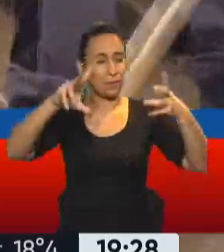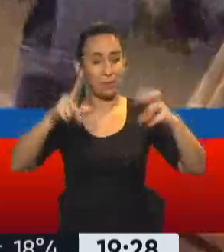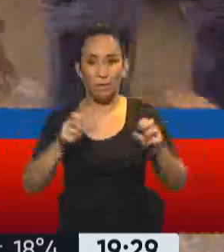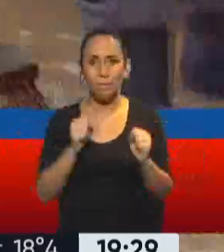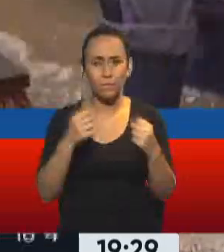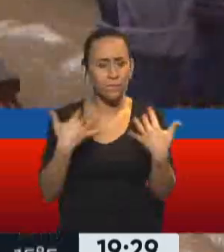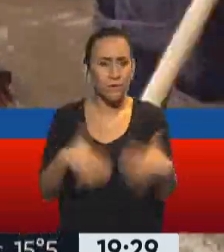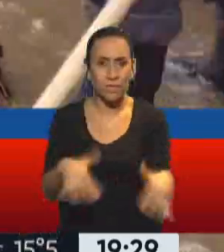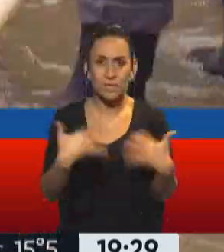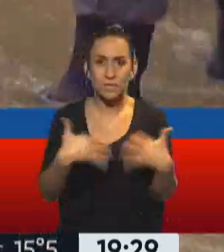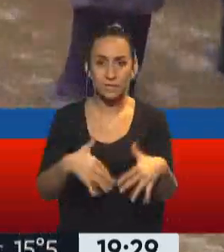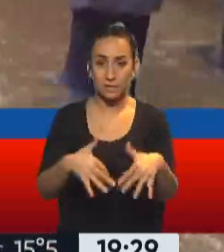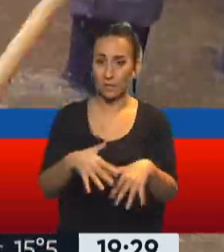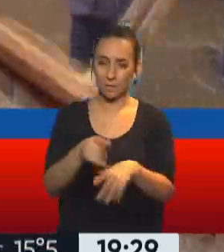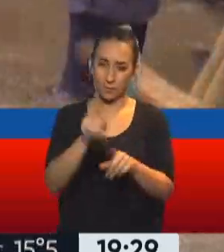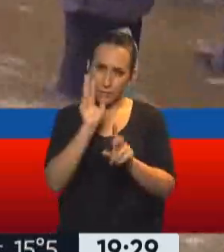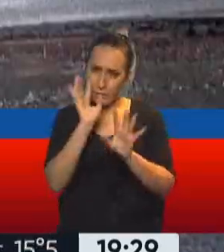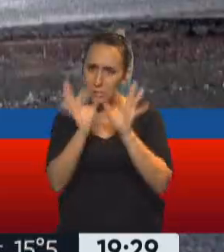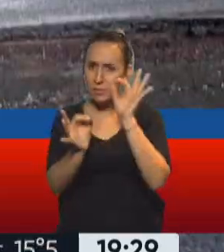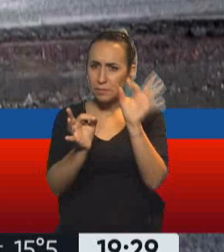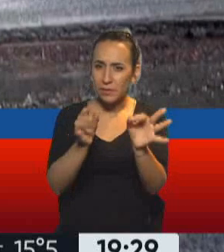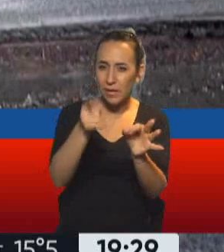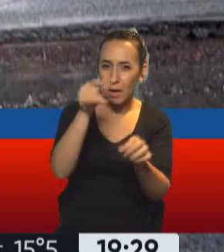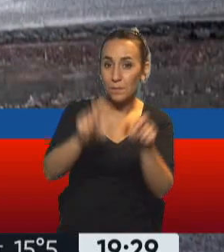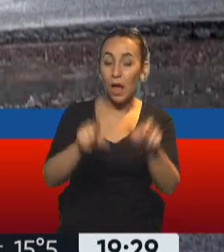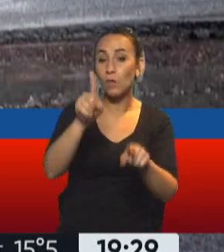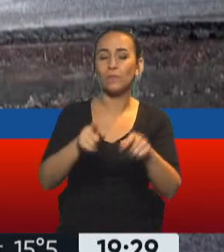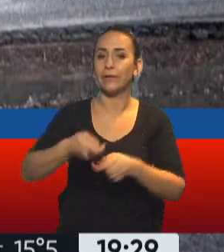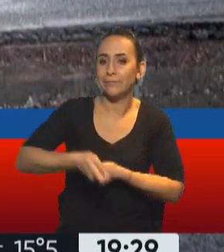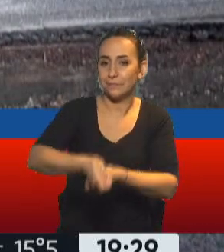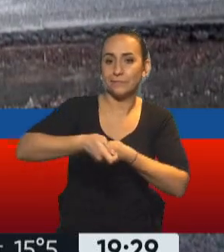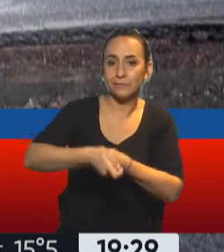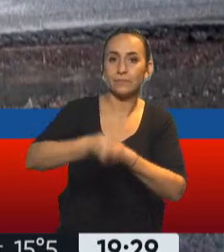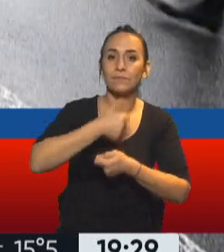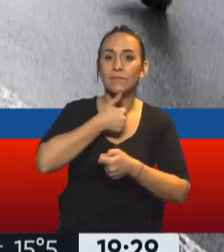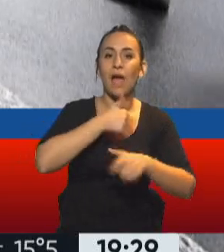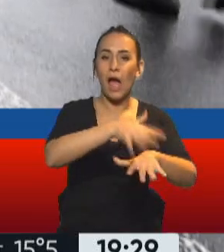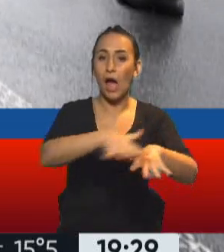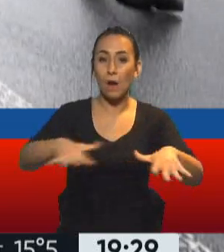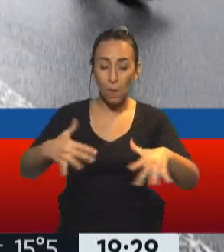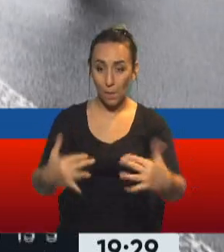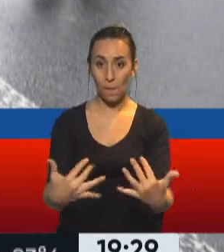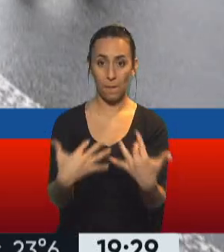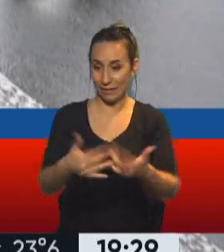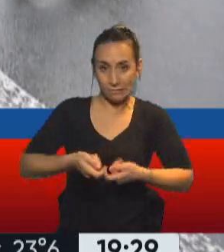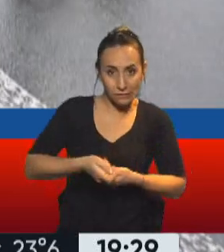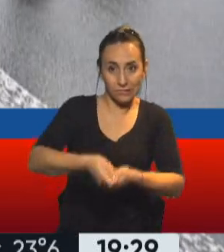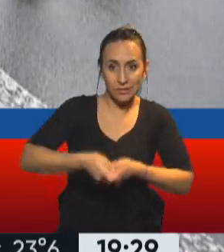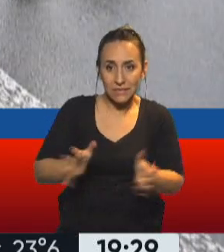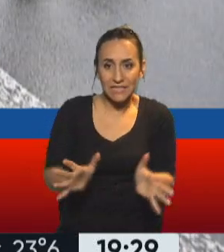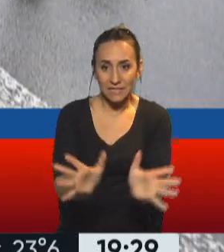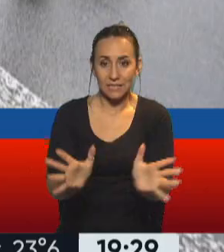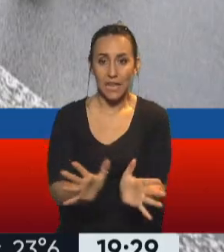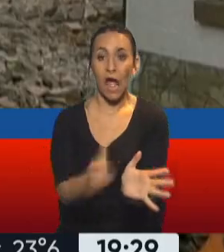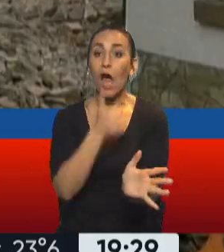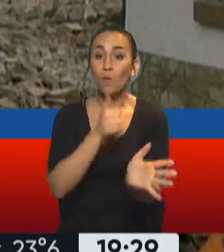sacar directamente con algún tipo de escoba, de algo, el agua que llegaba a aquellos lugares. Y hubo